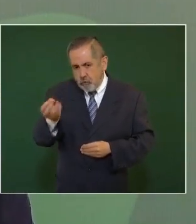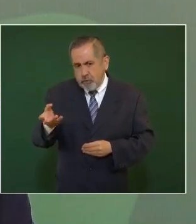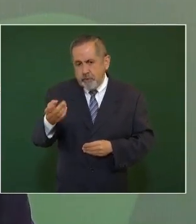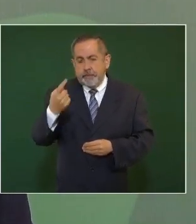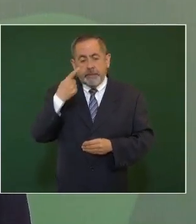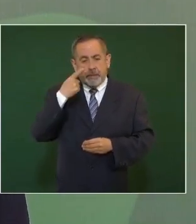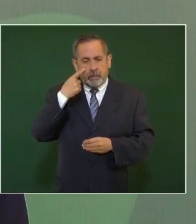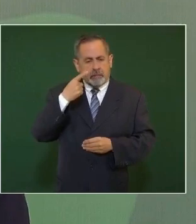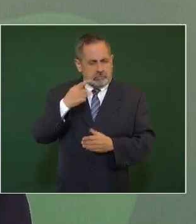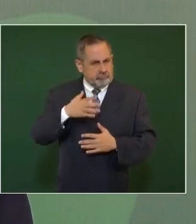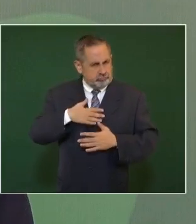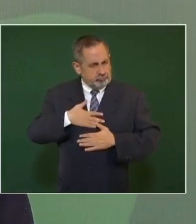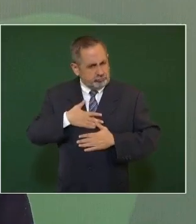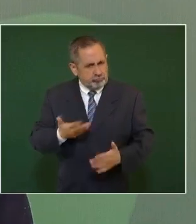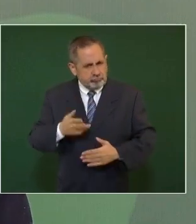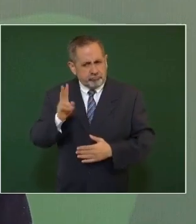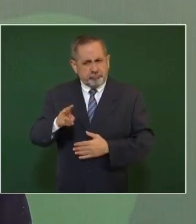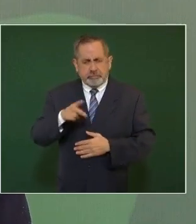pero de muy buena fe,